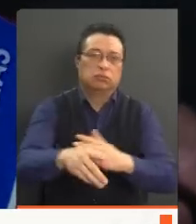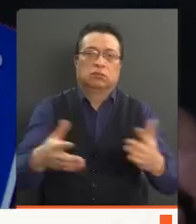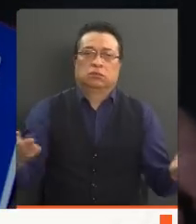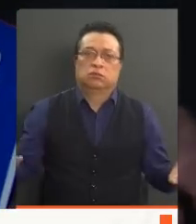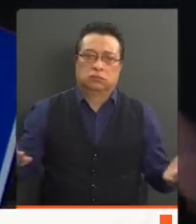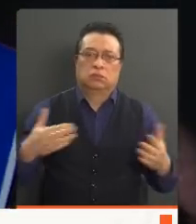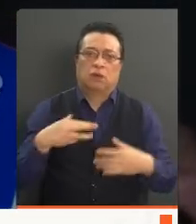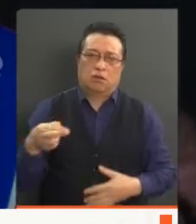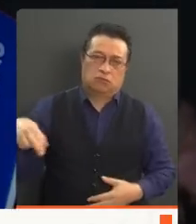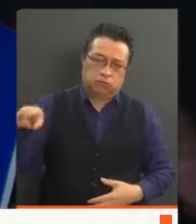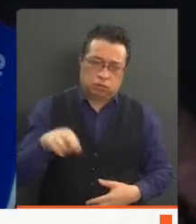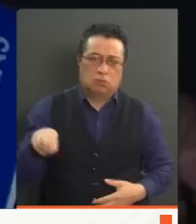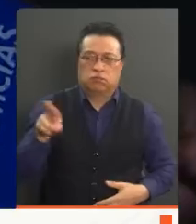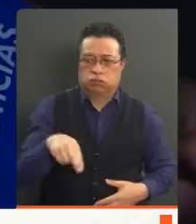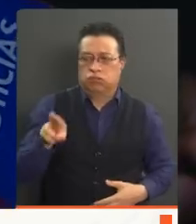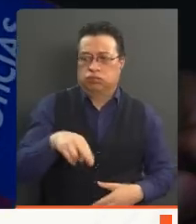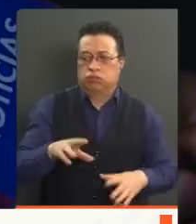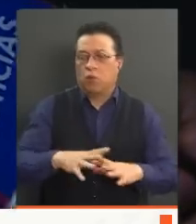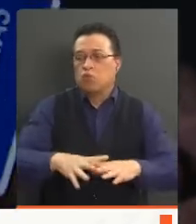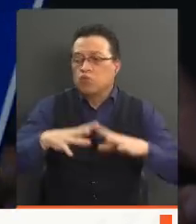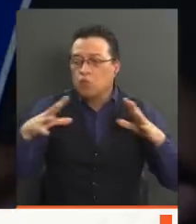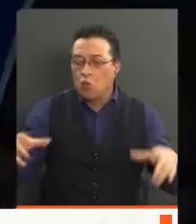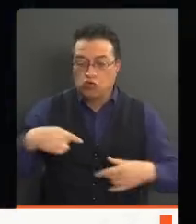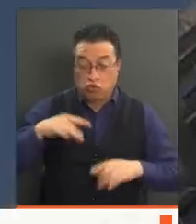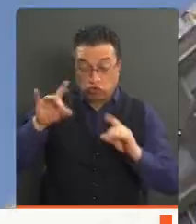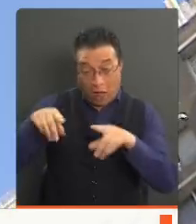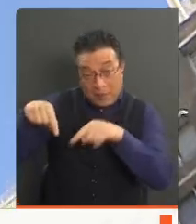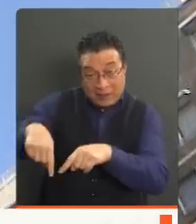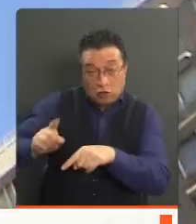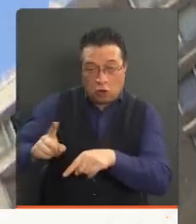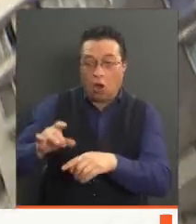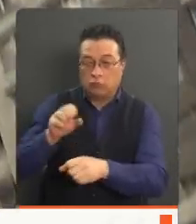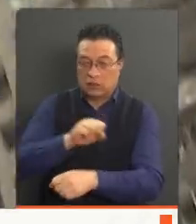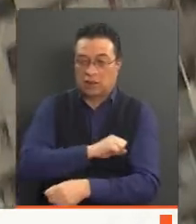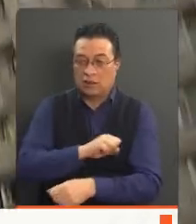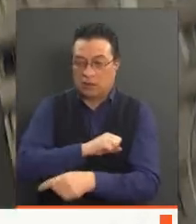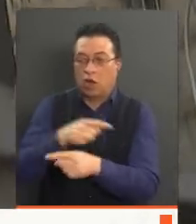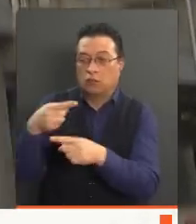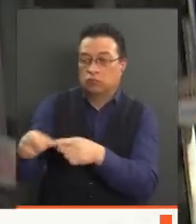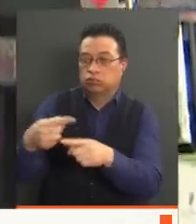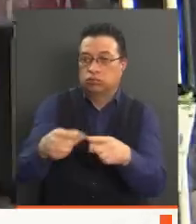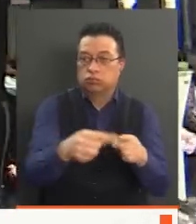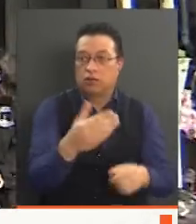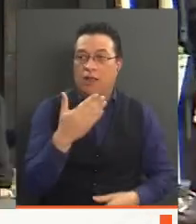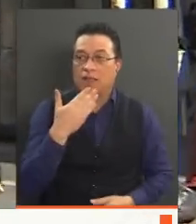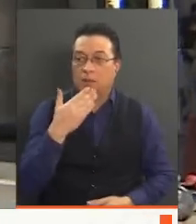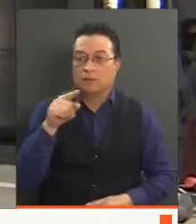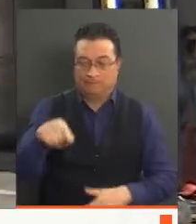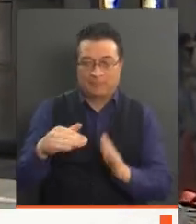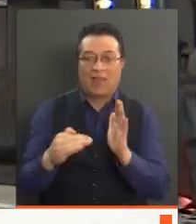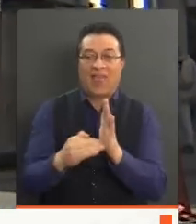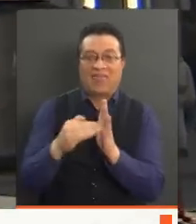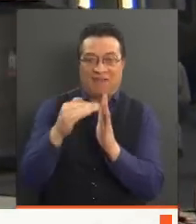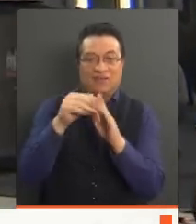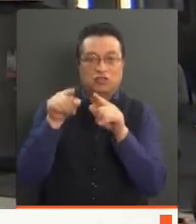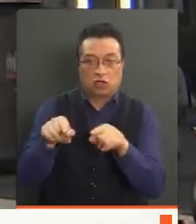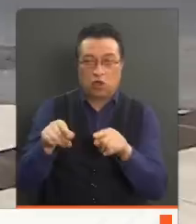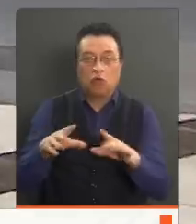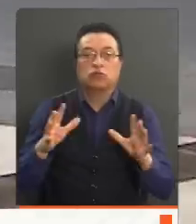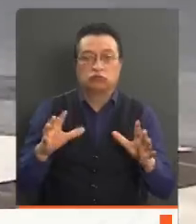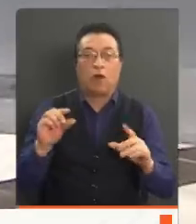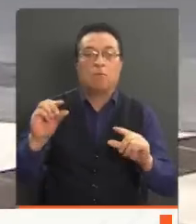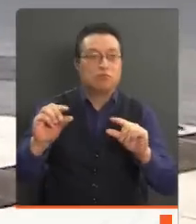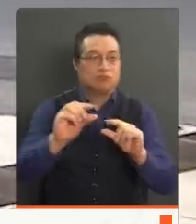está repitiendo constantemente, no solamente acá, en muchas partes de Santiago. Con tantos hechos de violencia en este edificio, no es de extrañar que muy pocos